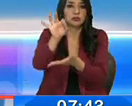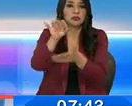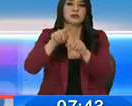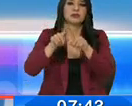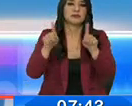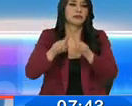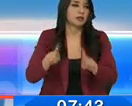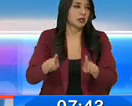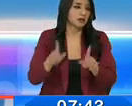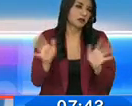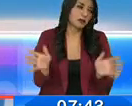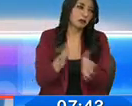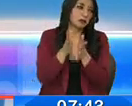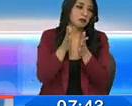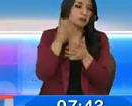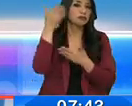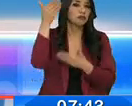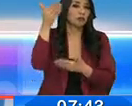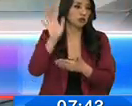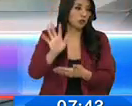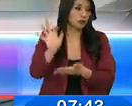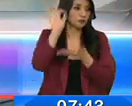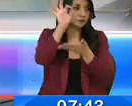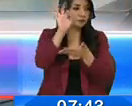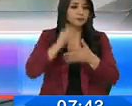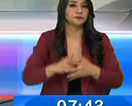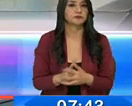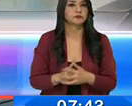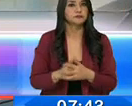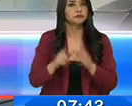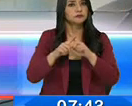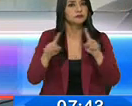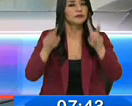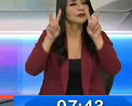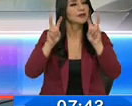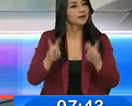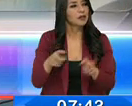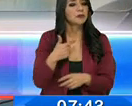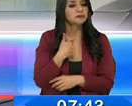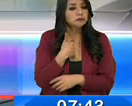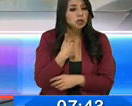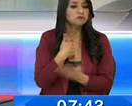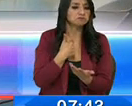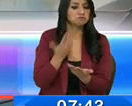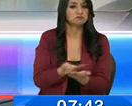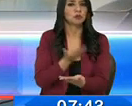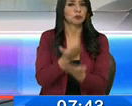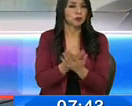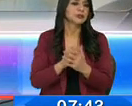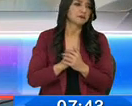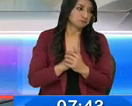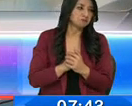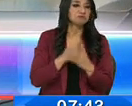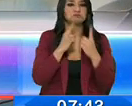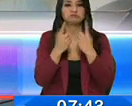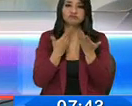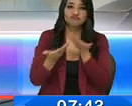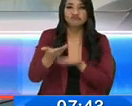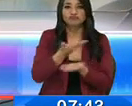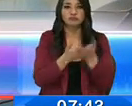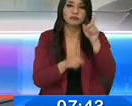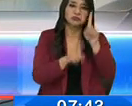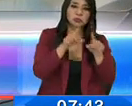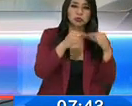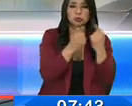distintos actores políticos en un momento dado. Entonces, hay algunos temas que yo he planteado y hemos conversado con varios de